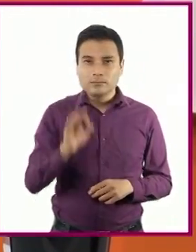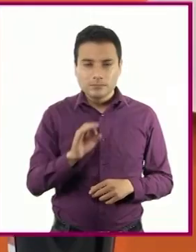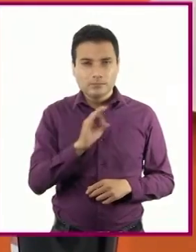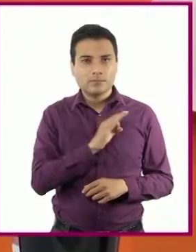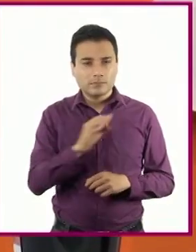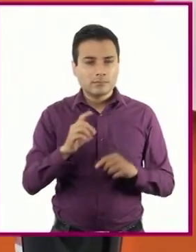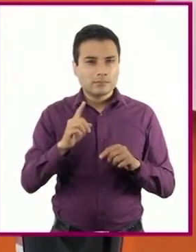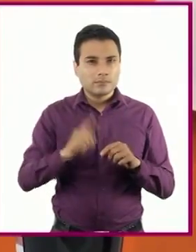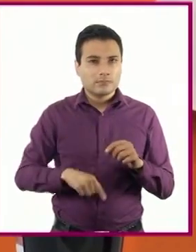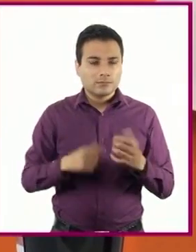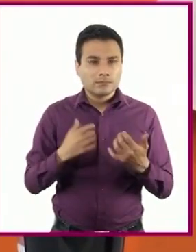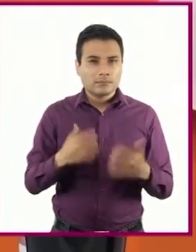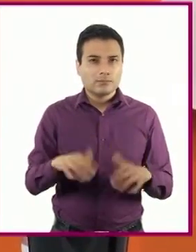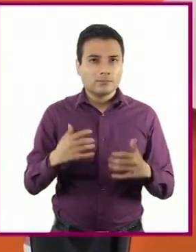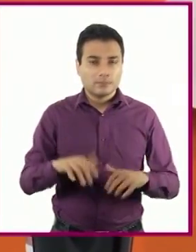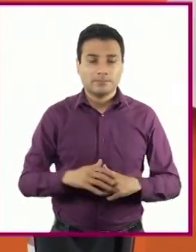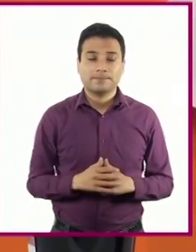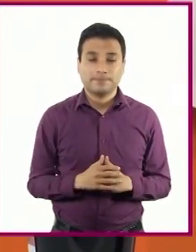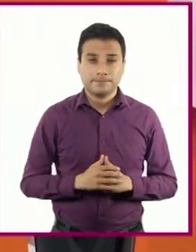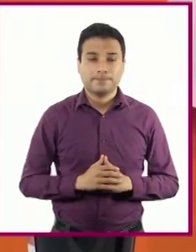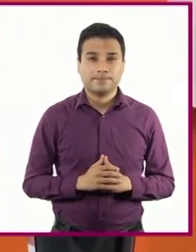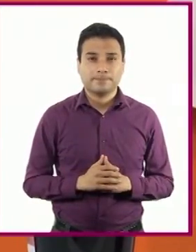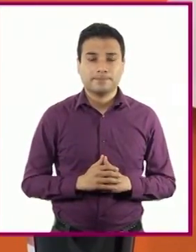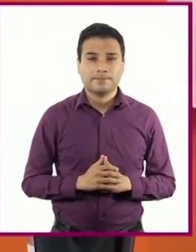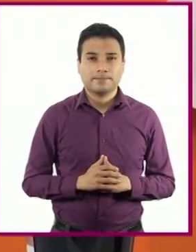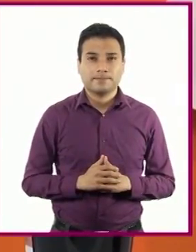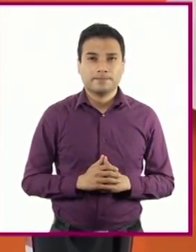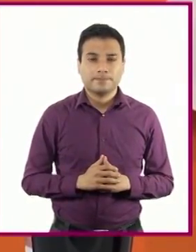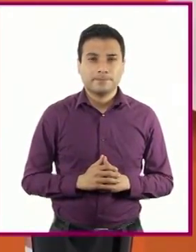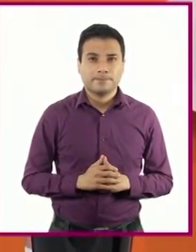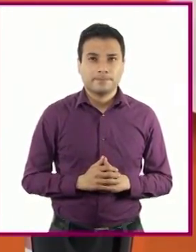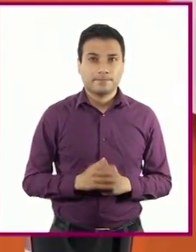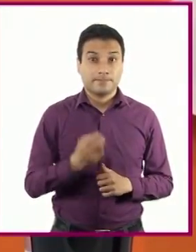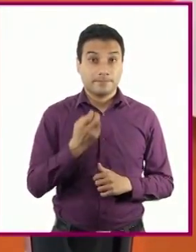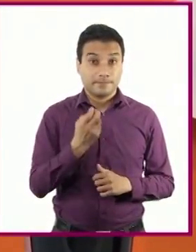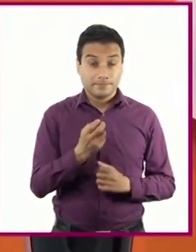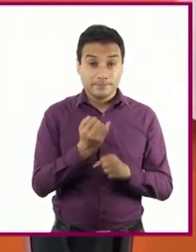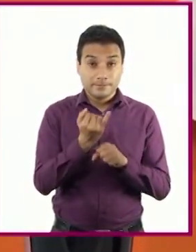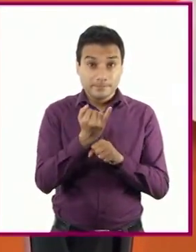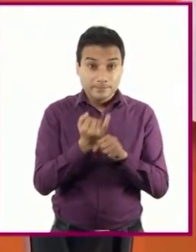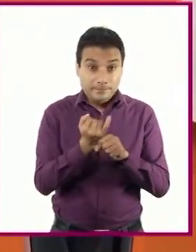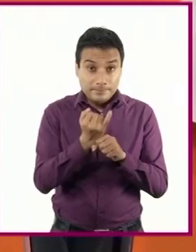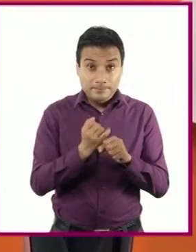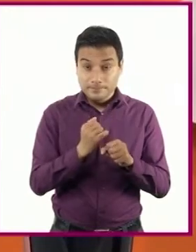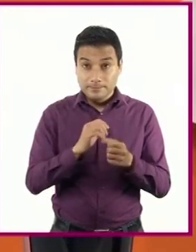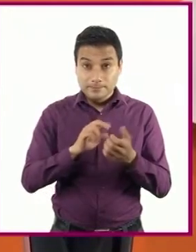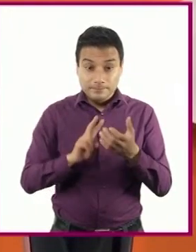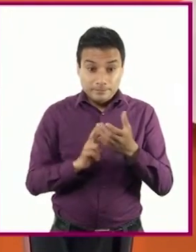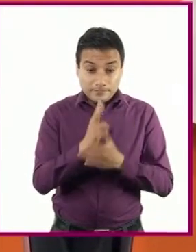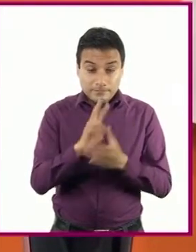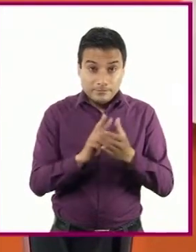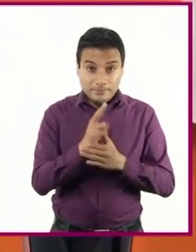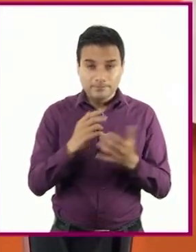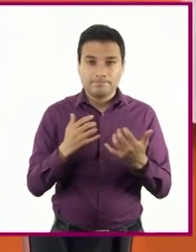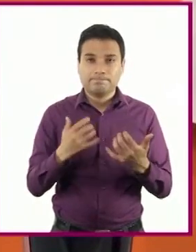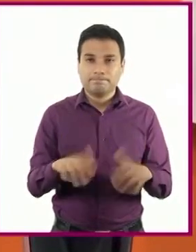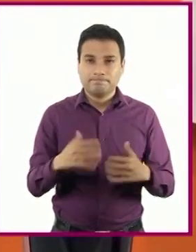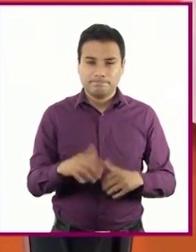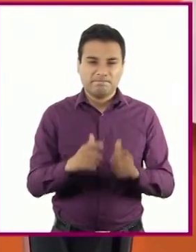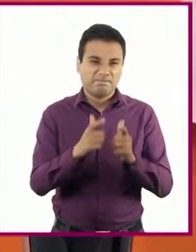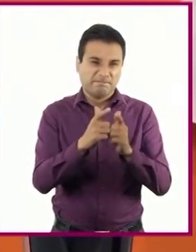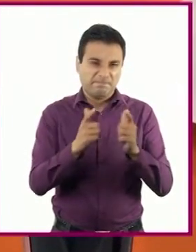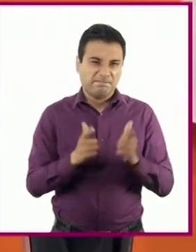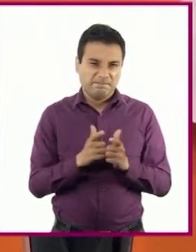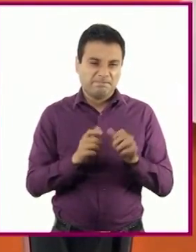con una actividad de moderada a fuerte. Gracias a este enfoque del estudio de las plantas medicinales, el grupo de trabajo